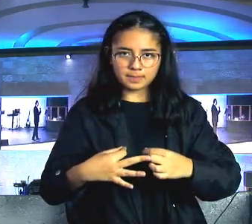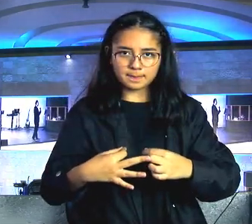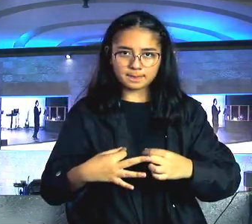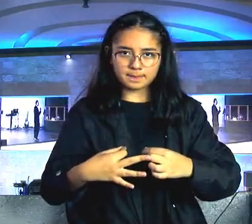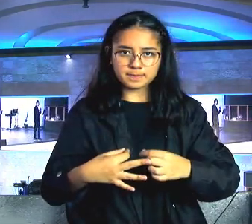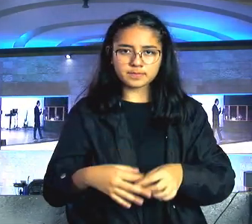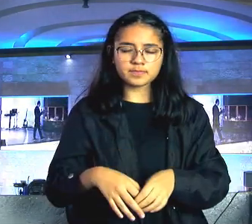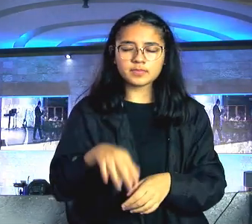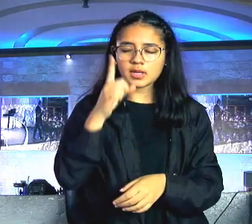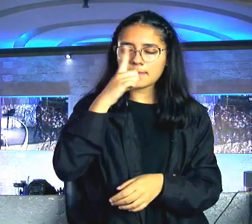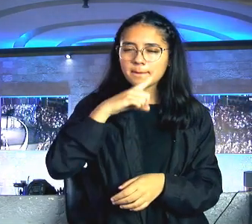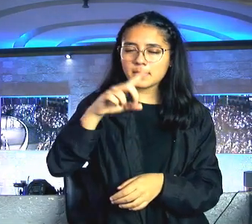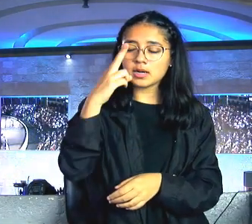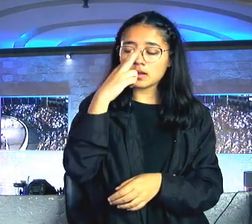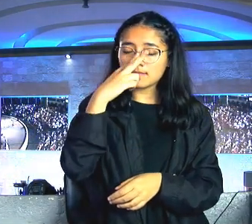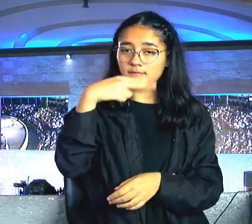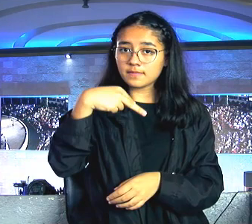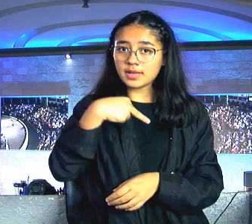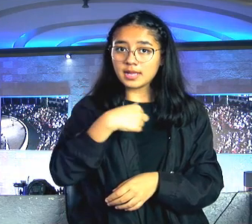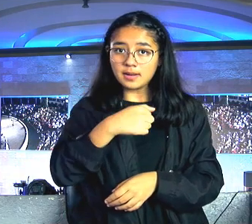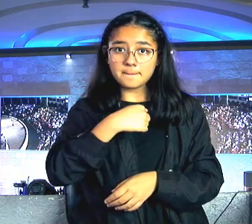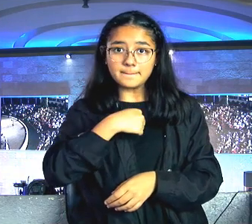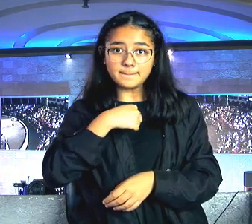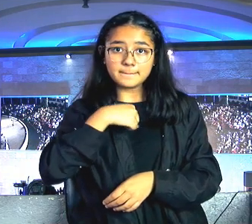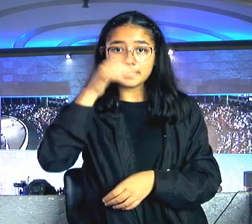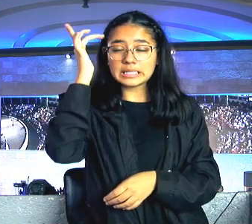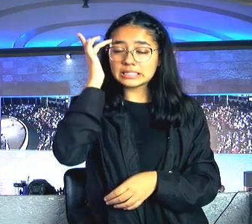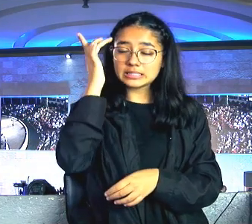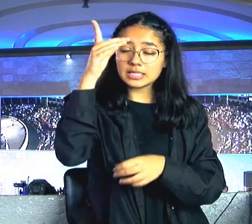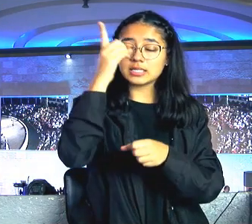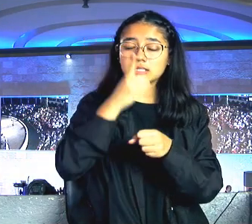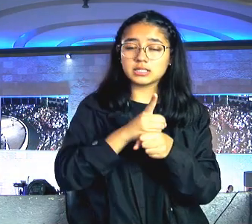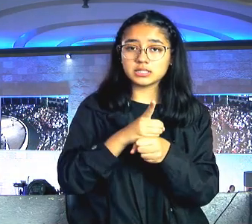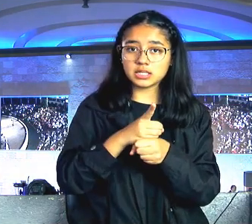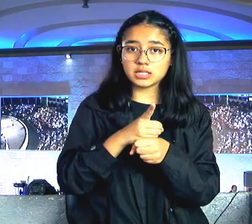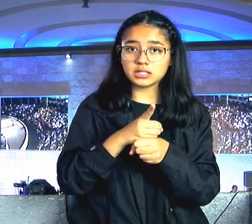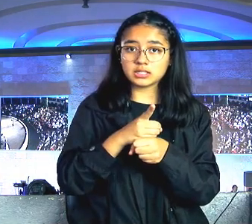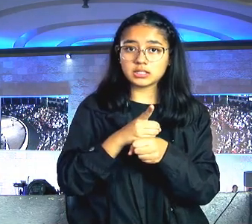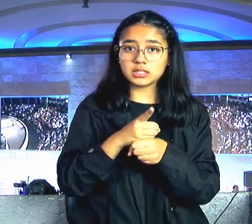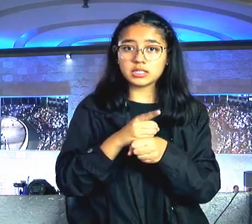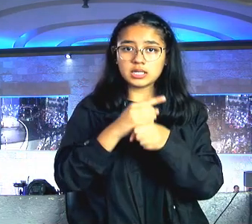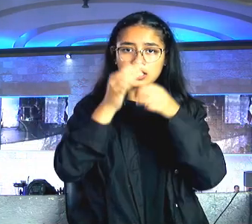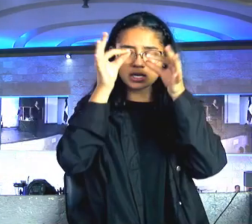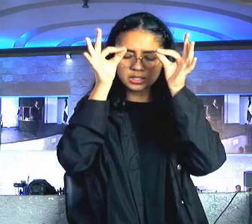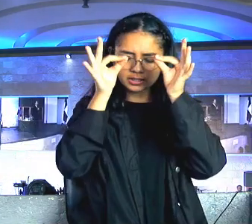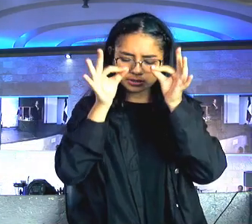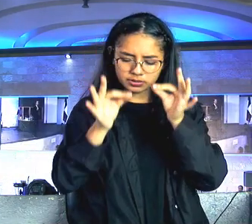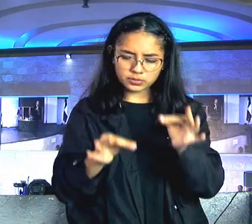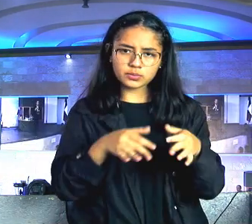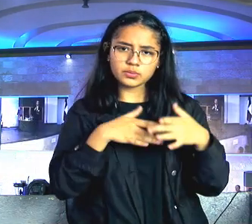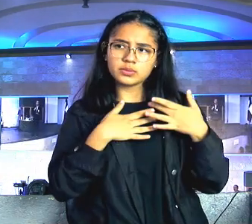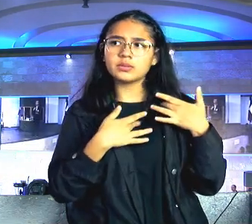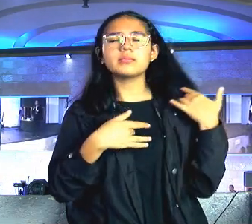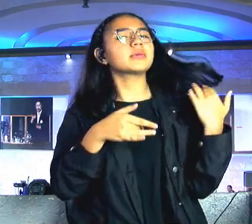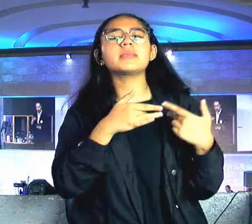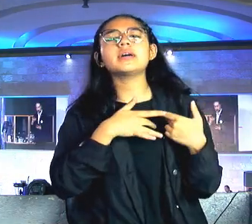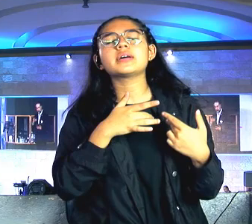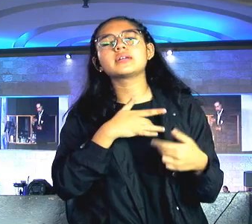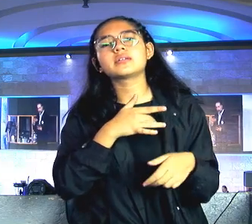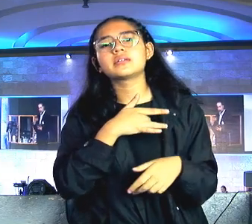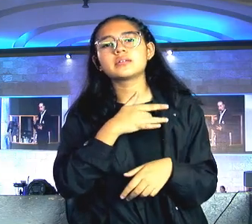para mirar mi santidad, la rectitud de mi corazón, de mis